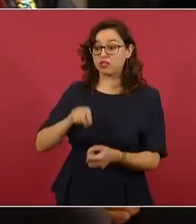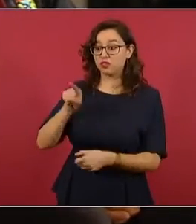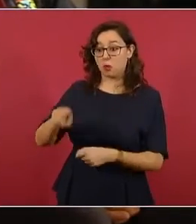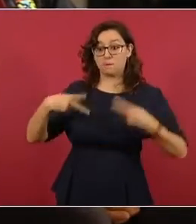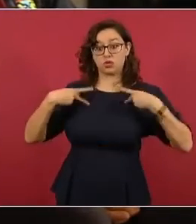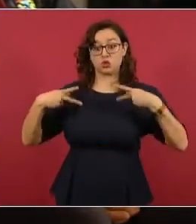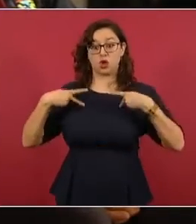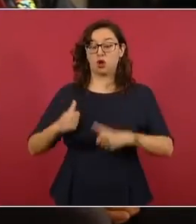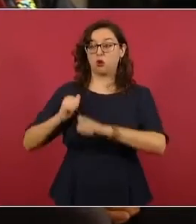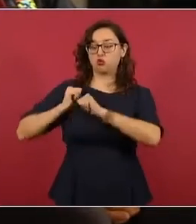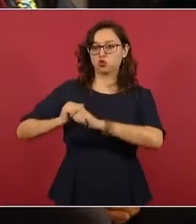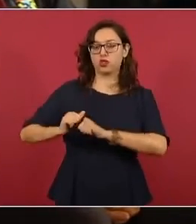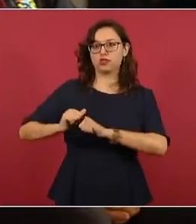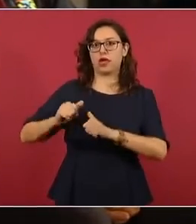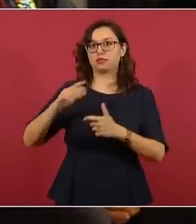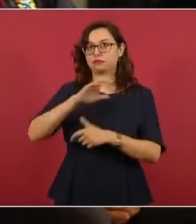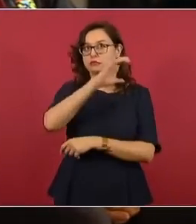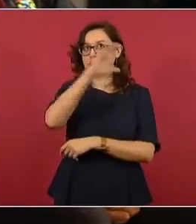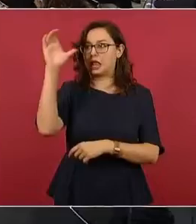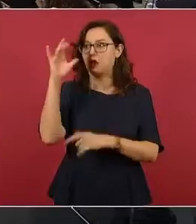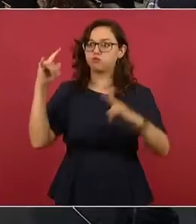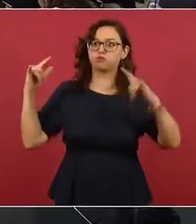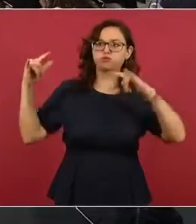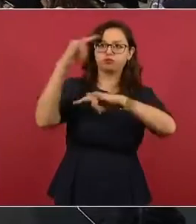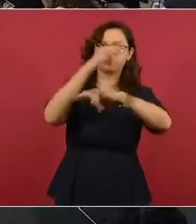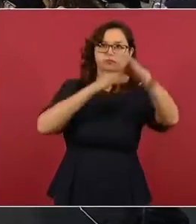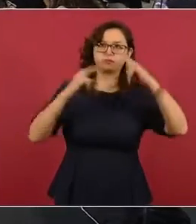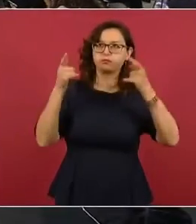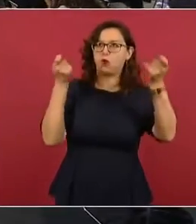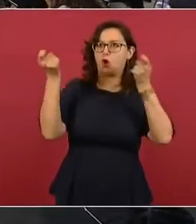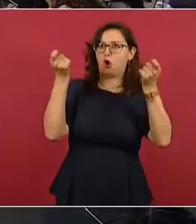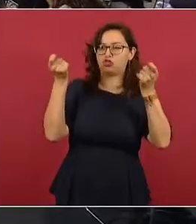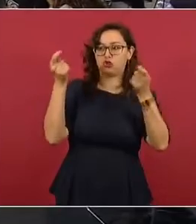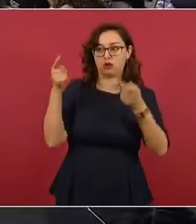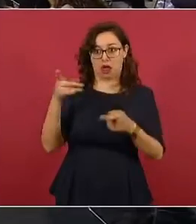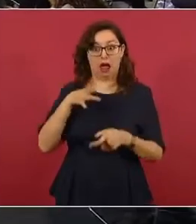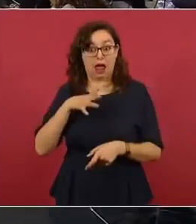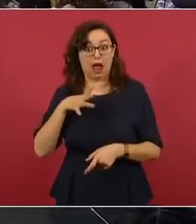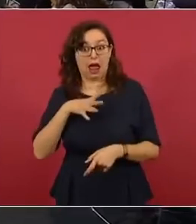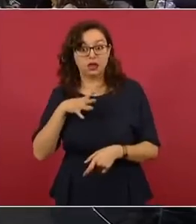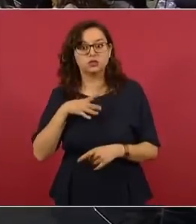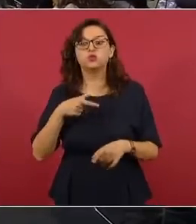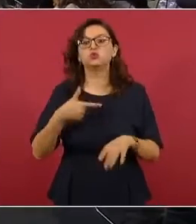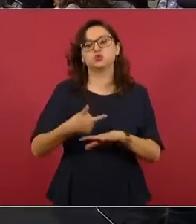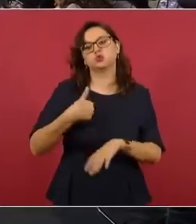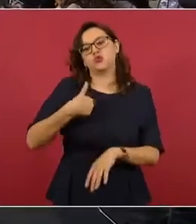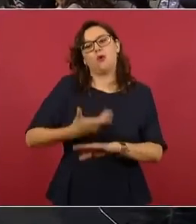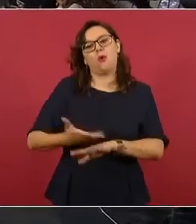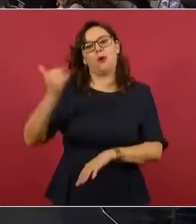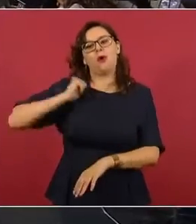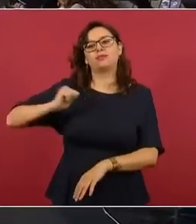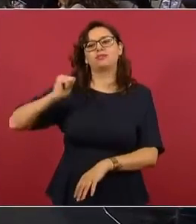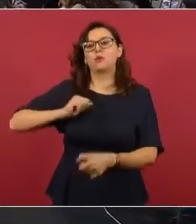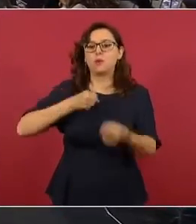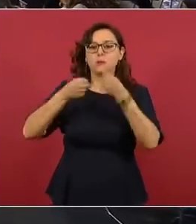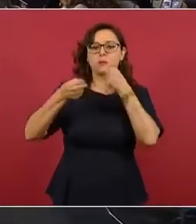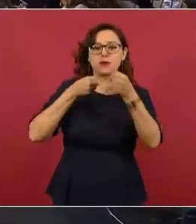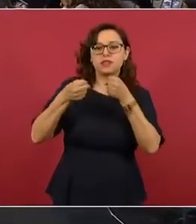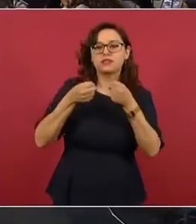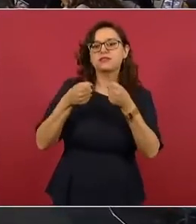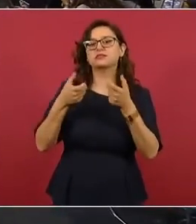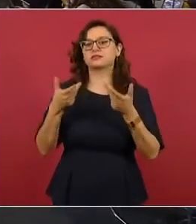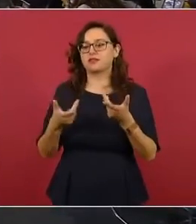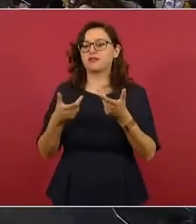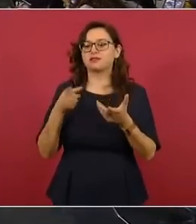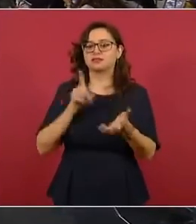momento cubrí fuente aeroportuaria cuando estaban los sindicatos INRA y UNRA, que eran famosísimos porque había disputas entre gremio